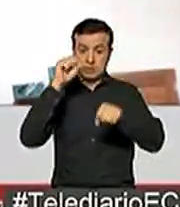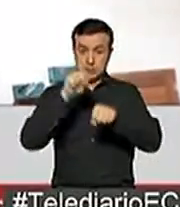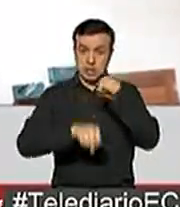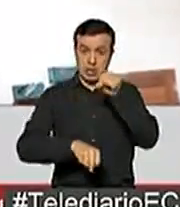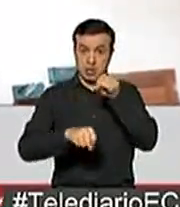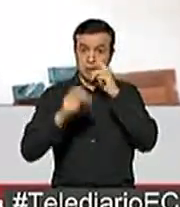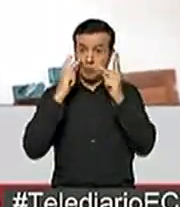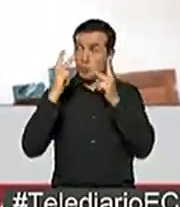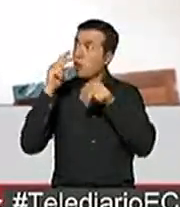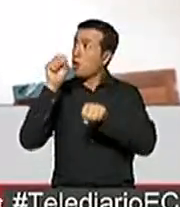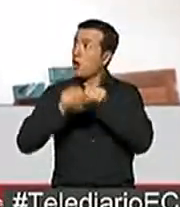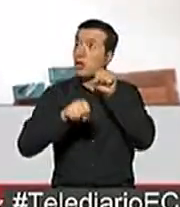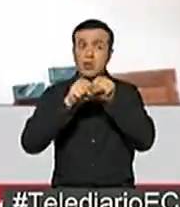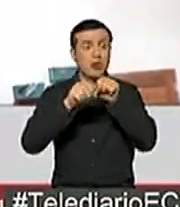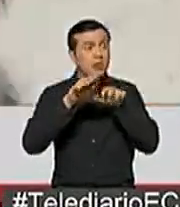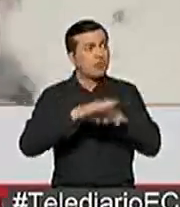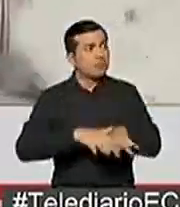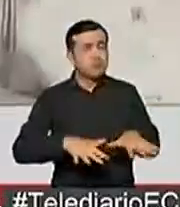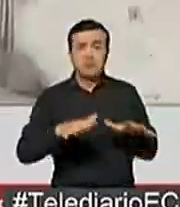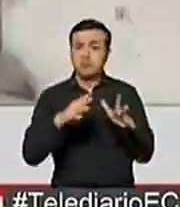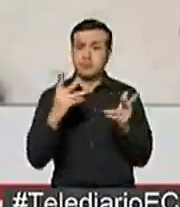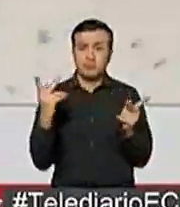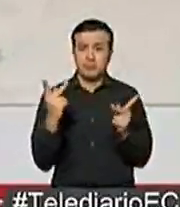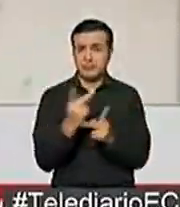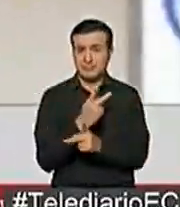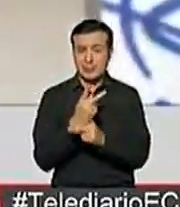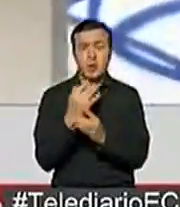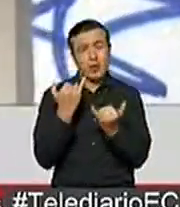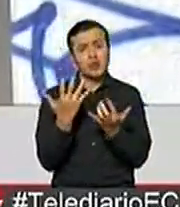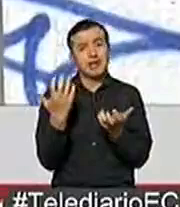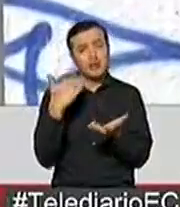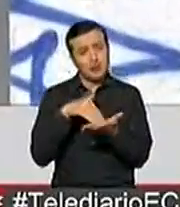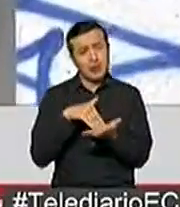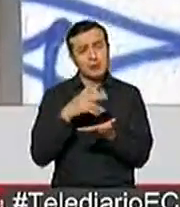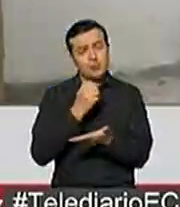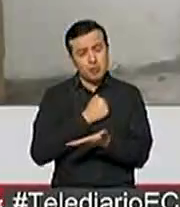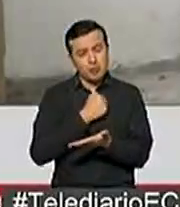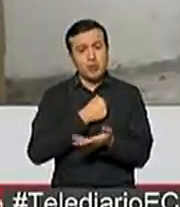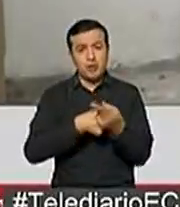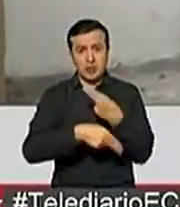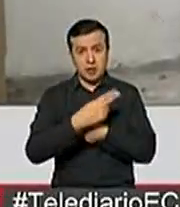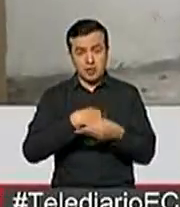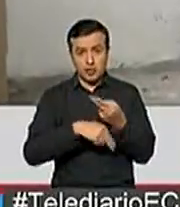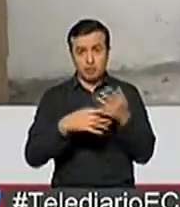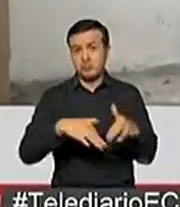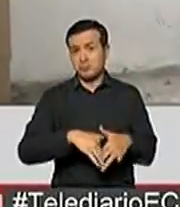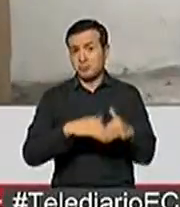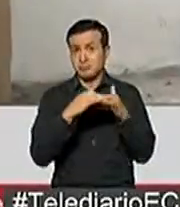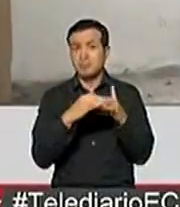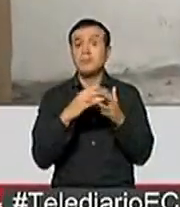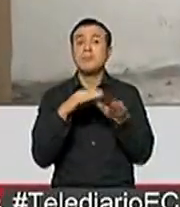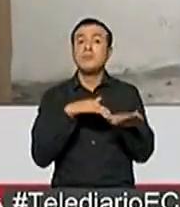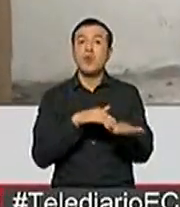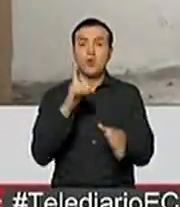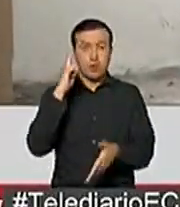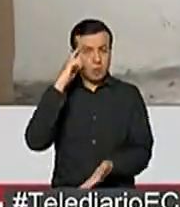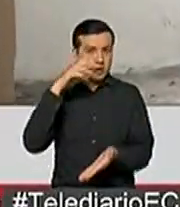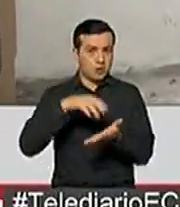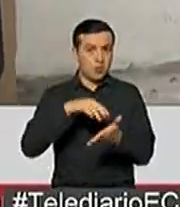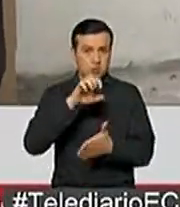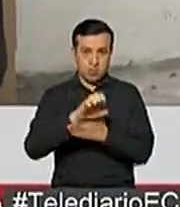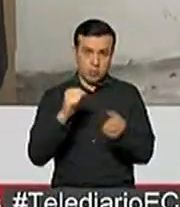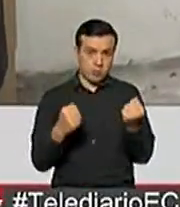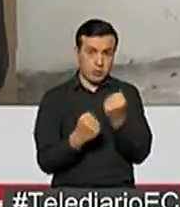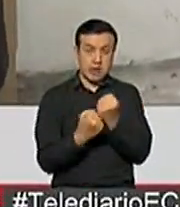son bastante caro eso santiago ahora está enfocado en volver a reactivar su empresa para ello contará con el respaldo del gobierno nacional mediante